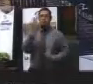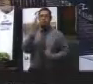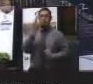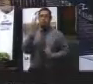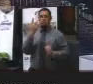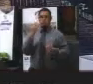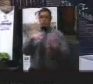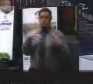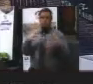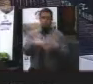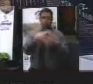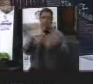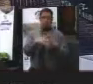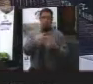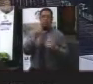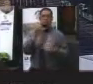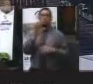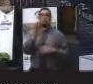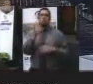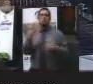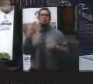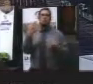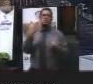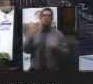La Constitución de 57